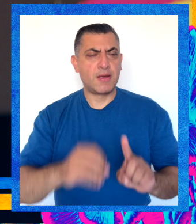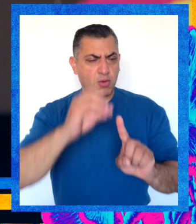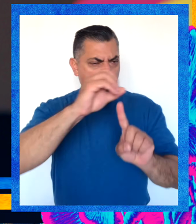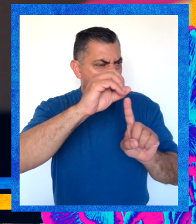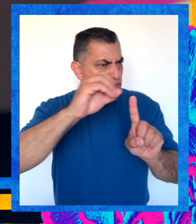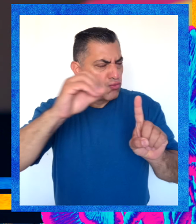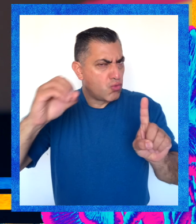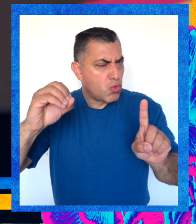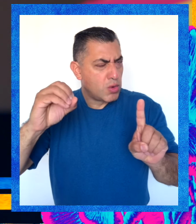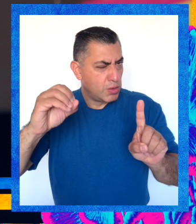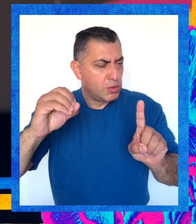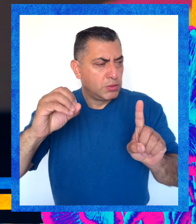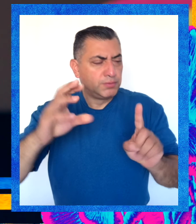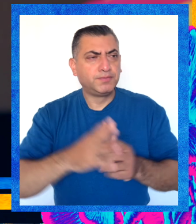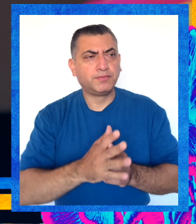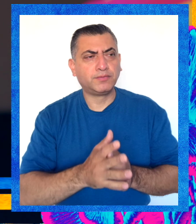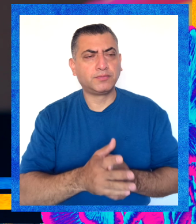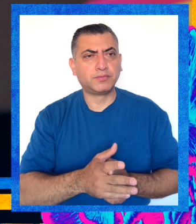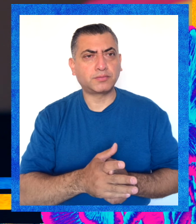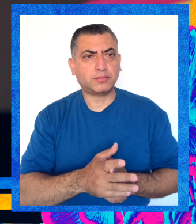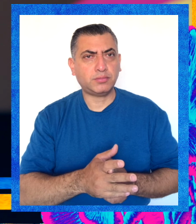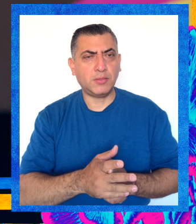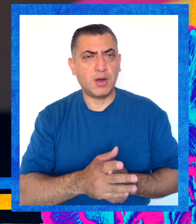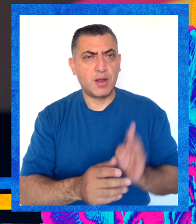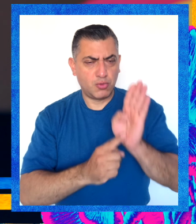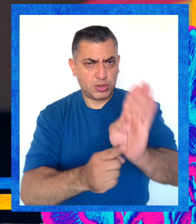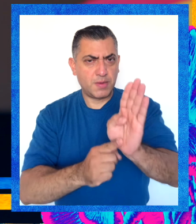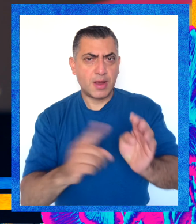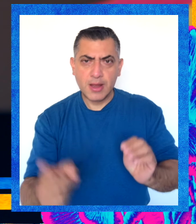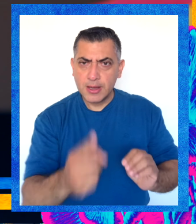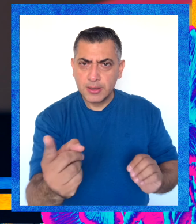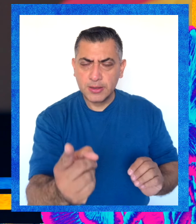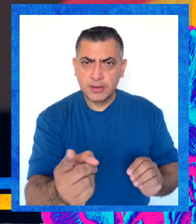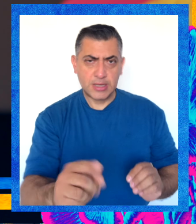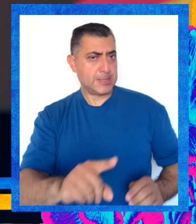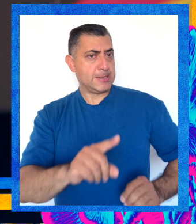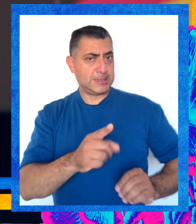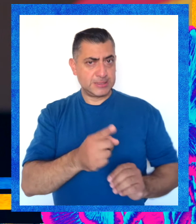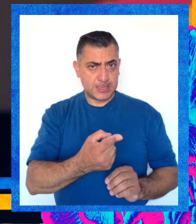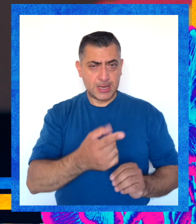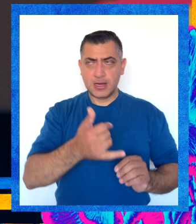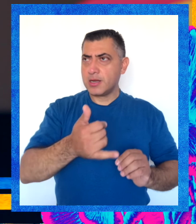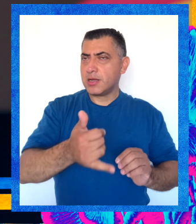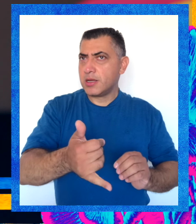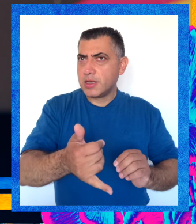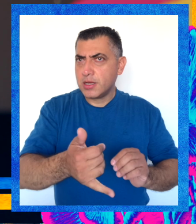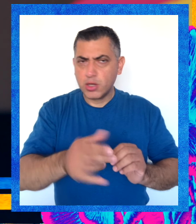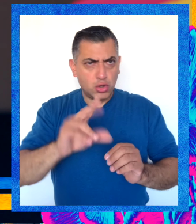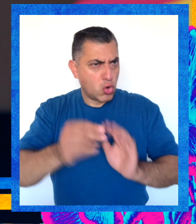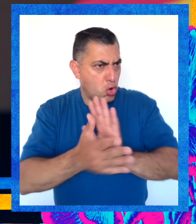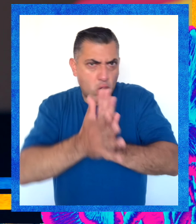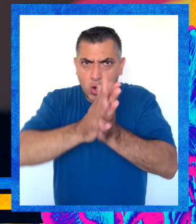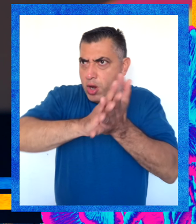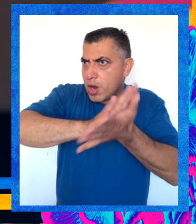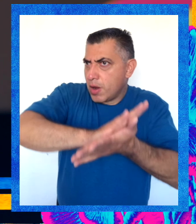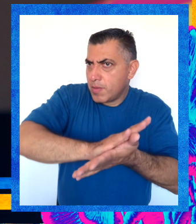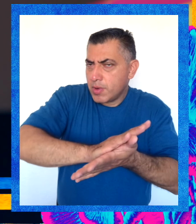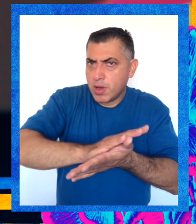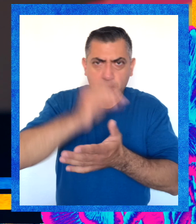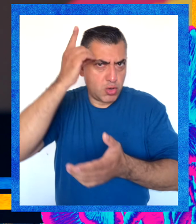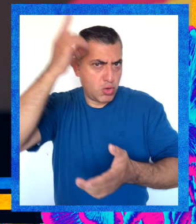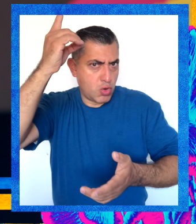y la frase tenía la intención de transmitir la eternidad la auto existencia y la inmutabilidad que solamente le